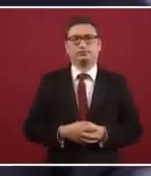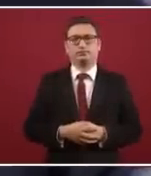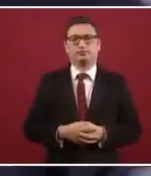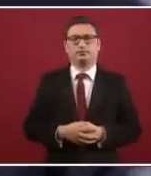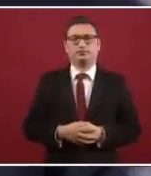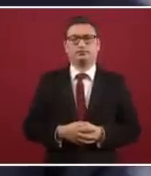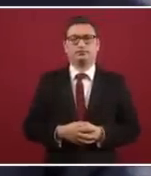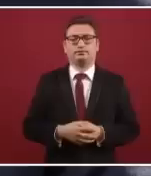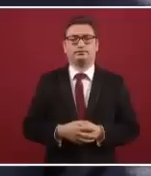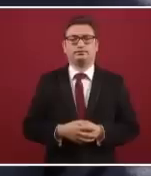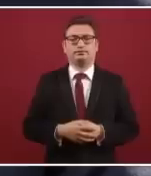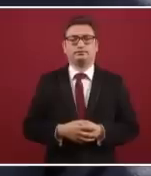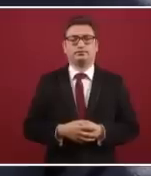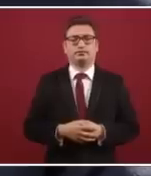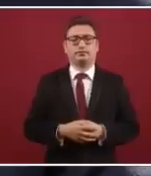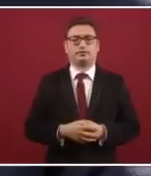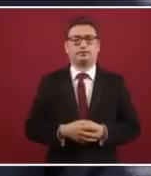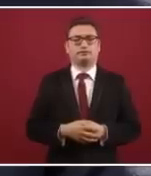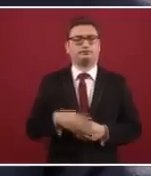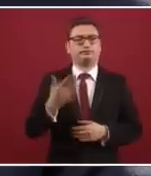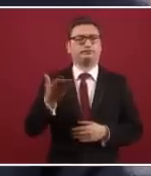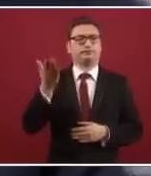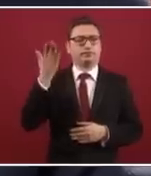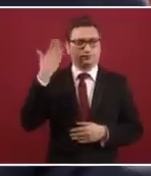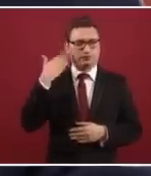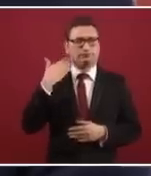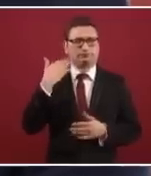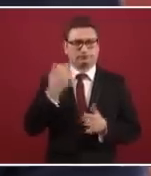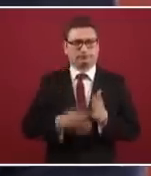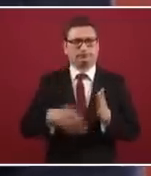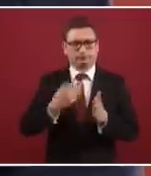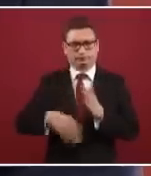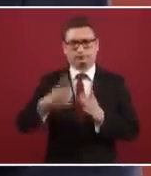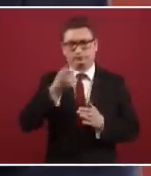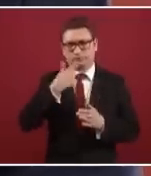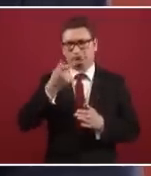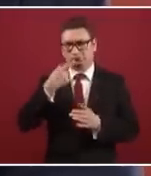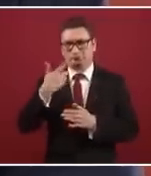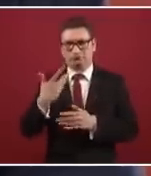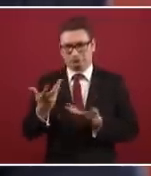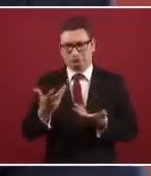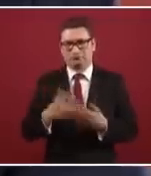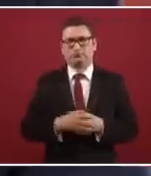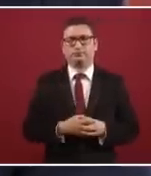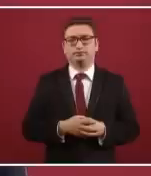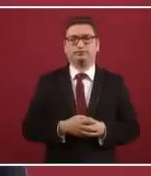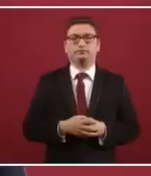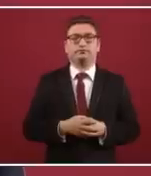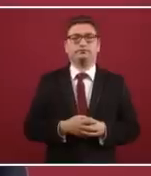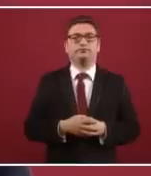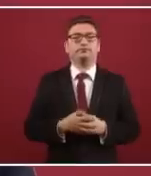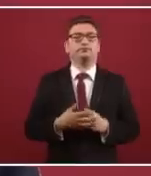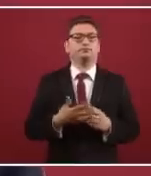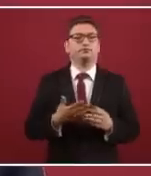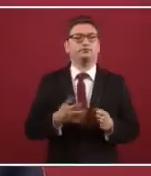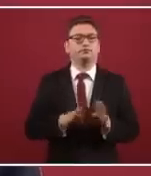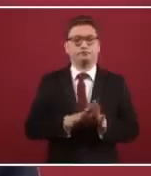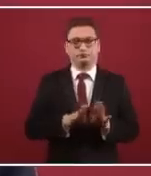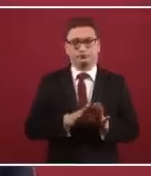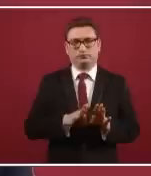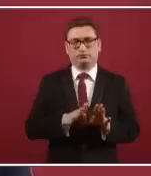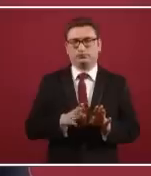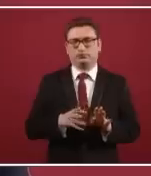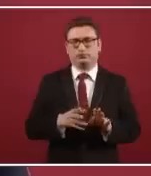sabían de que había falta de estos medicamentos. Dependen básicamente de